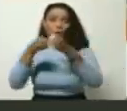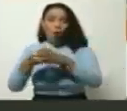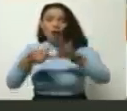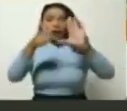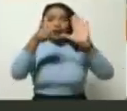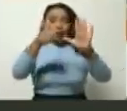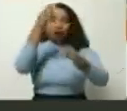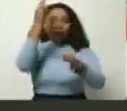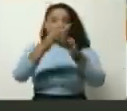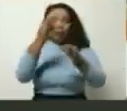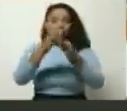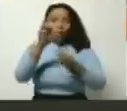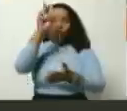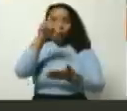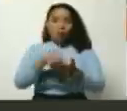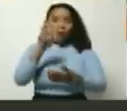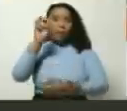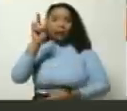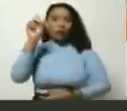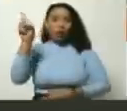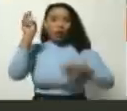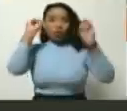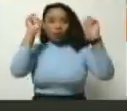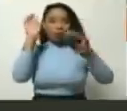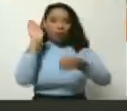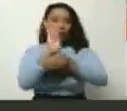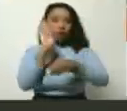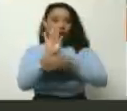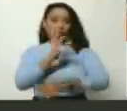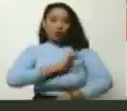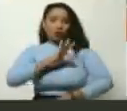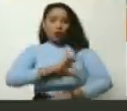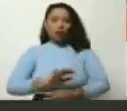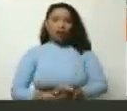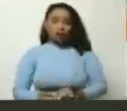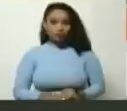de septiembre de 2021 en materia de protección social.